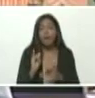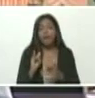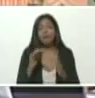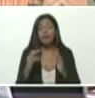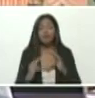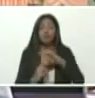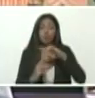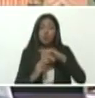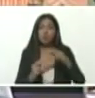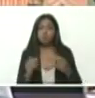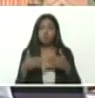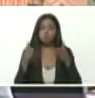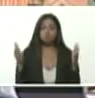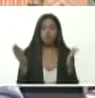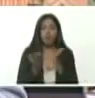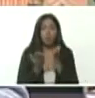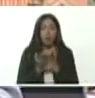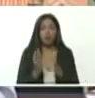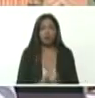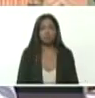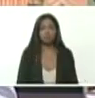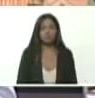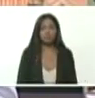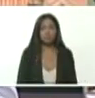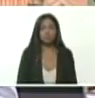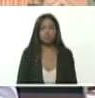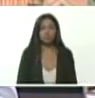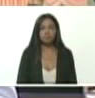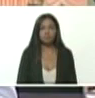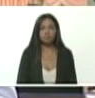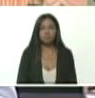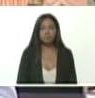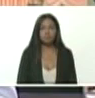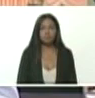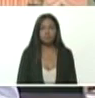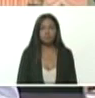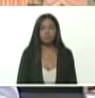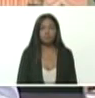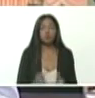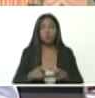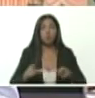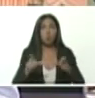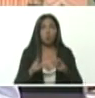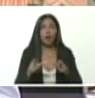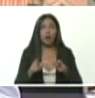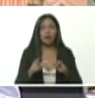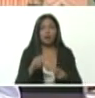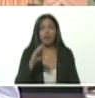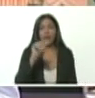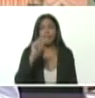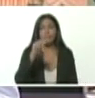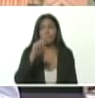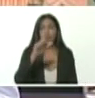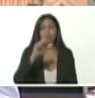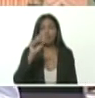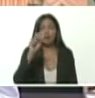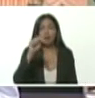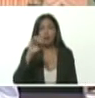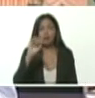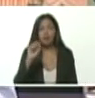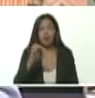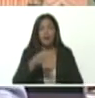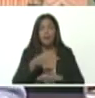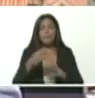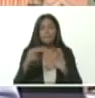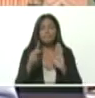escuelas allá en Trujillo, en la zona del sector Capellanía,